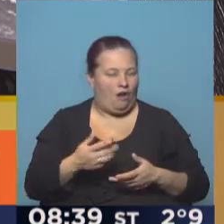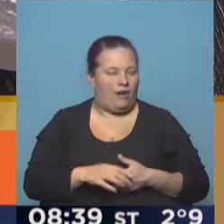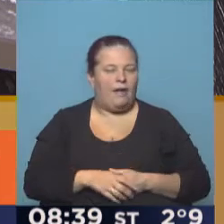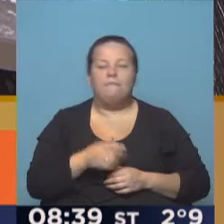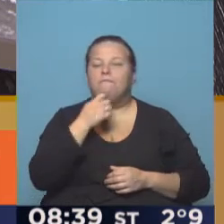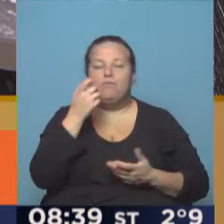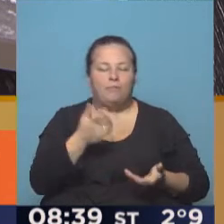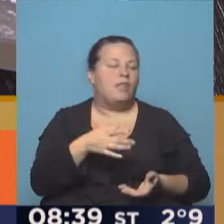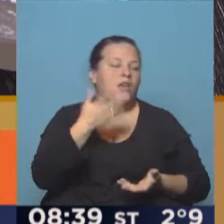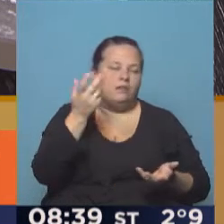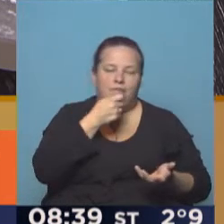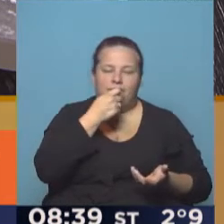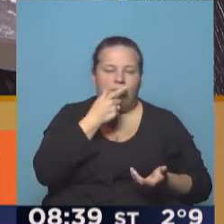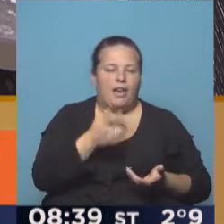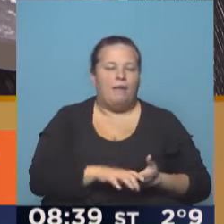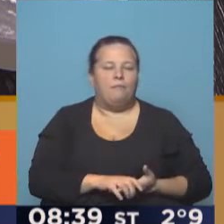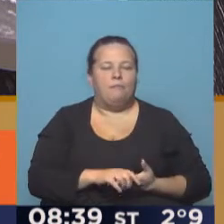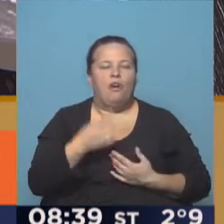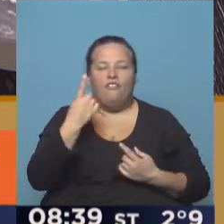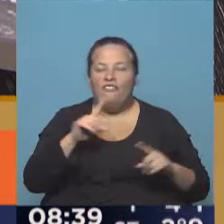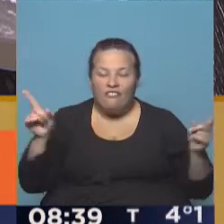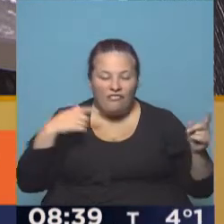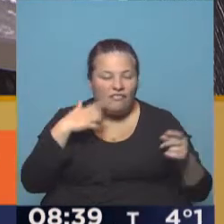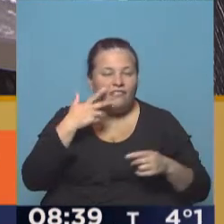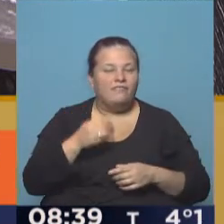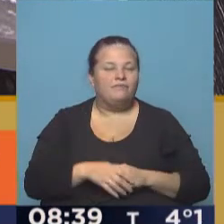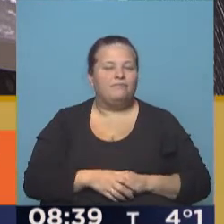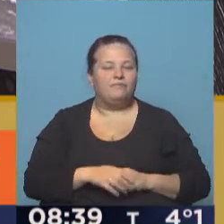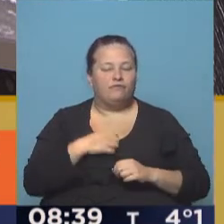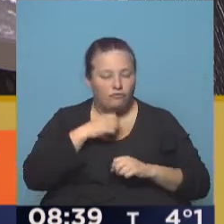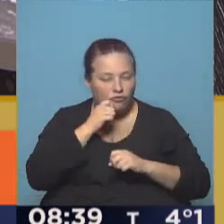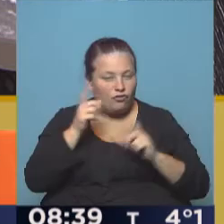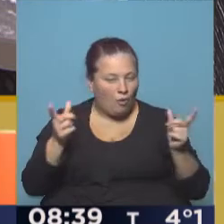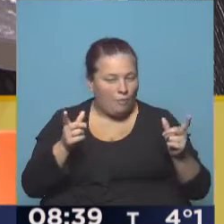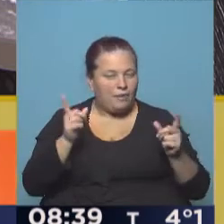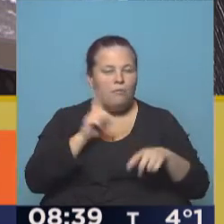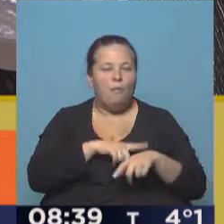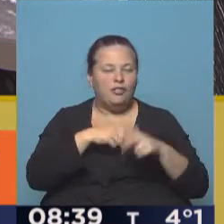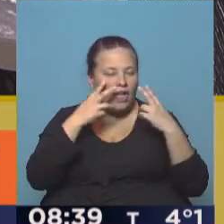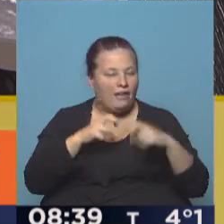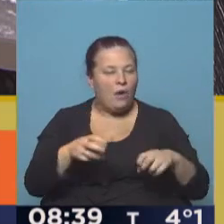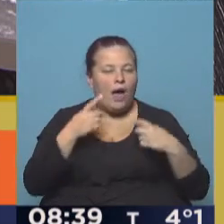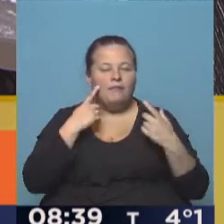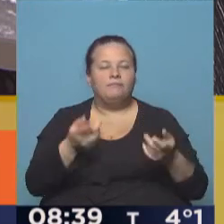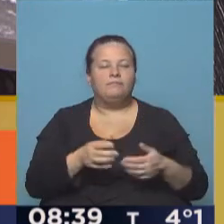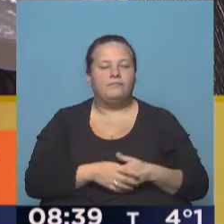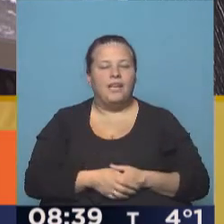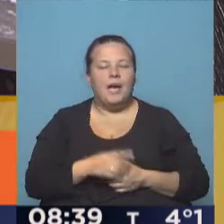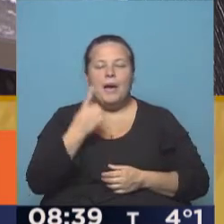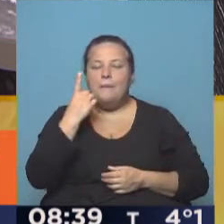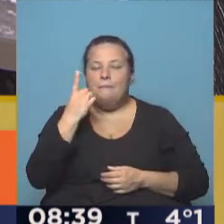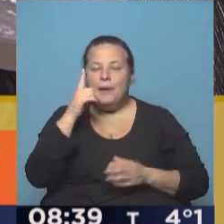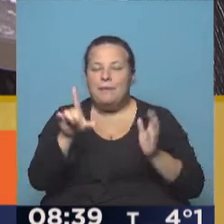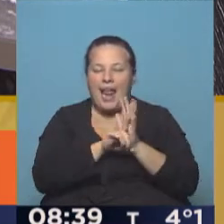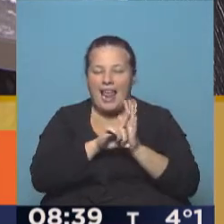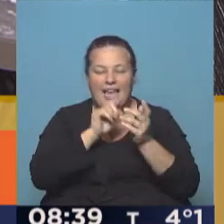¿Por ejemplo? Y, por ejemplo, una de las cosas que nos llamó la atención y que nos sorprendió al momento de la investigación era ver que una de las primeras leyes